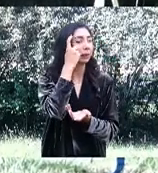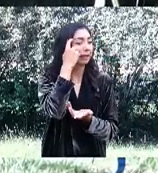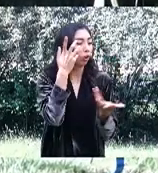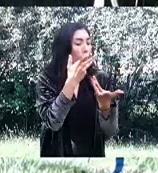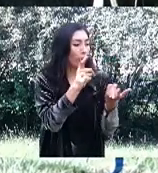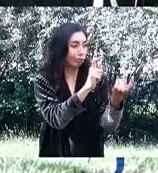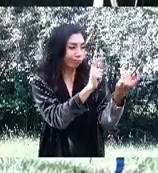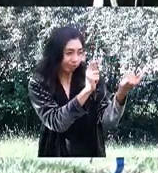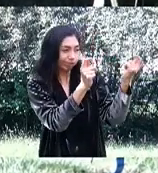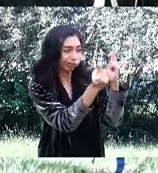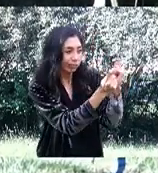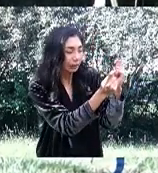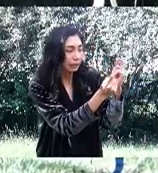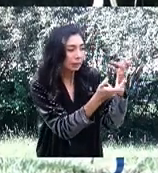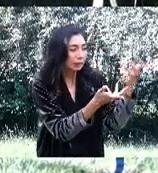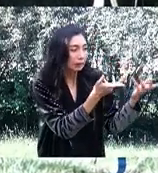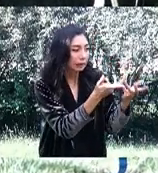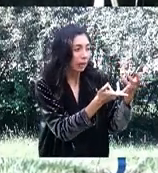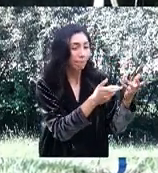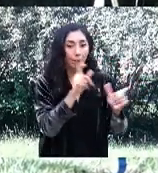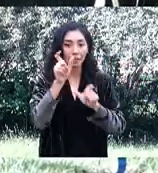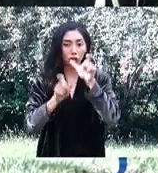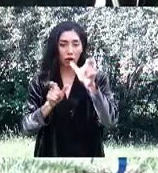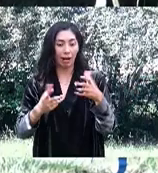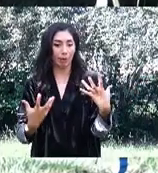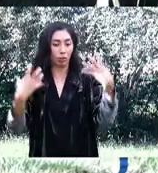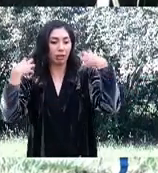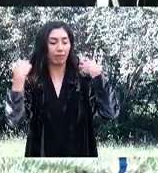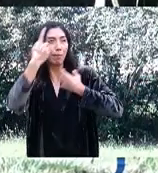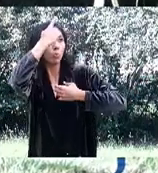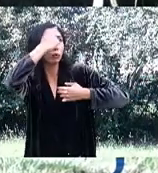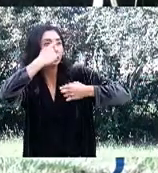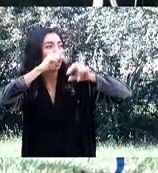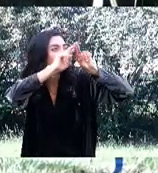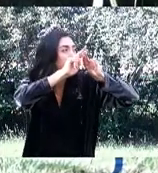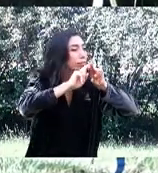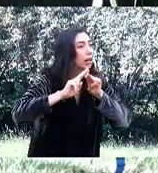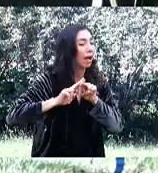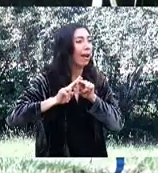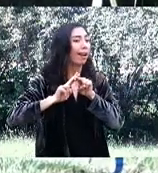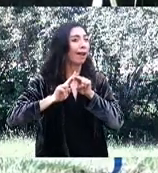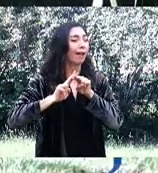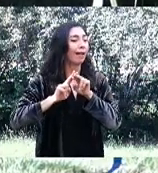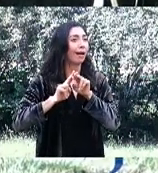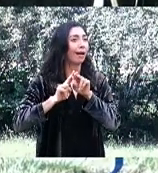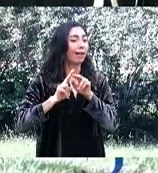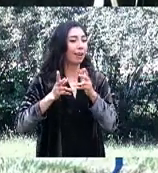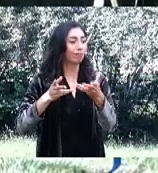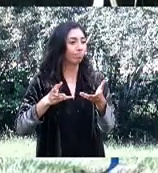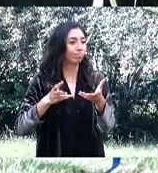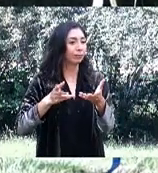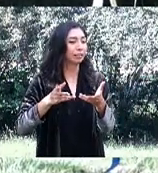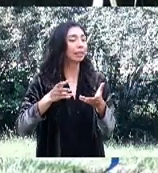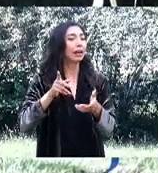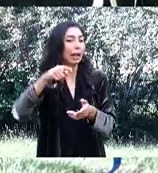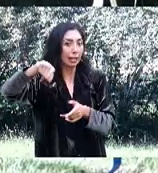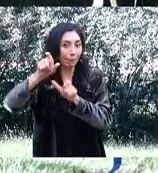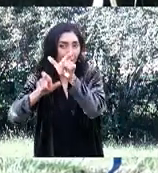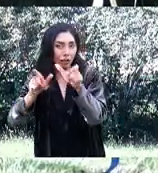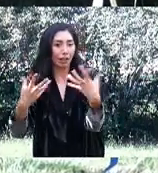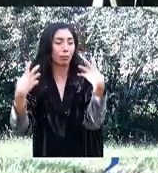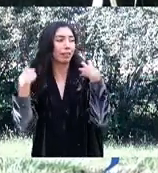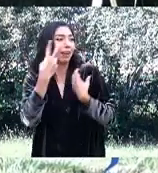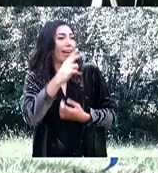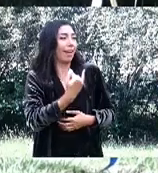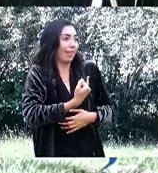transformaciónes quienes desarrollan la museografía que es también la esencia de lo que es este museo de su identidad